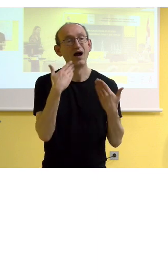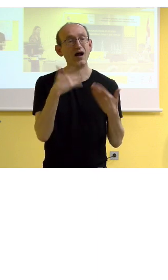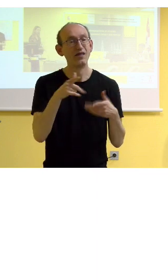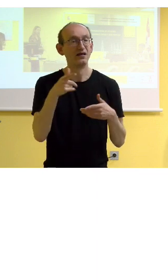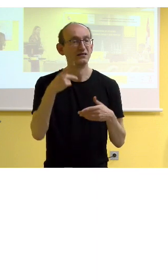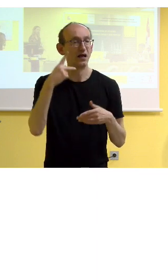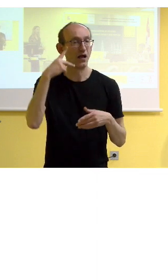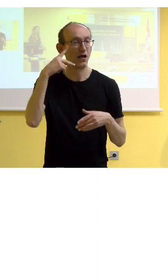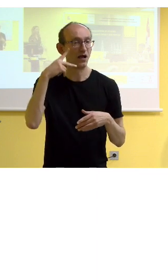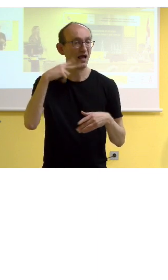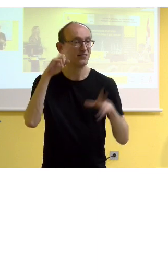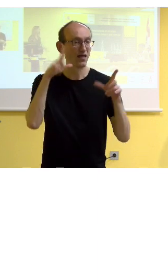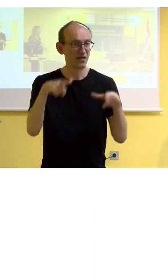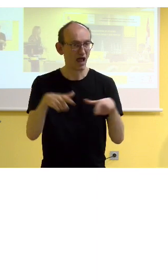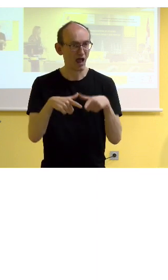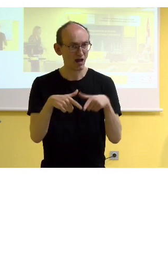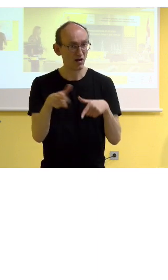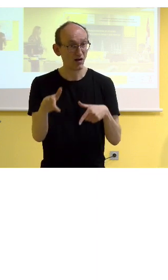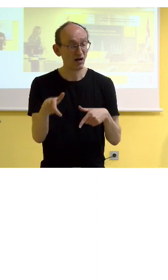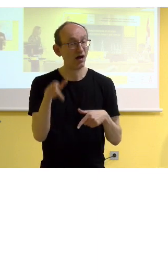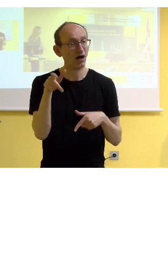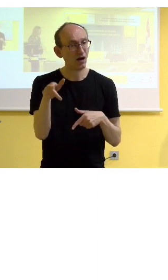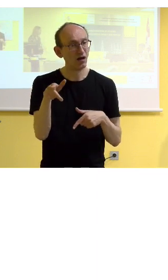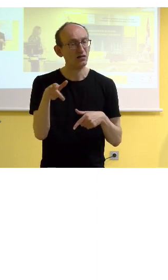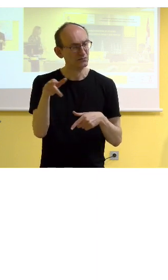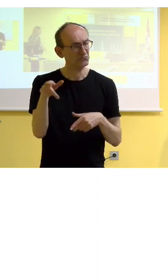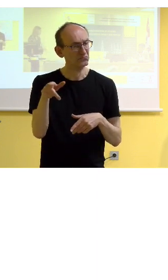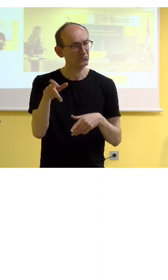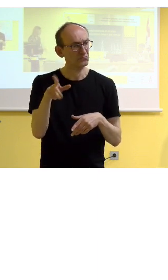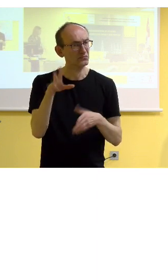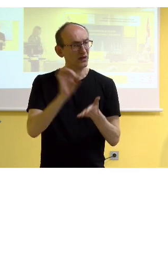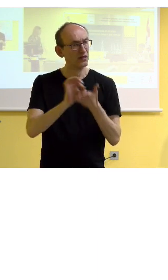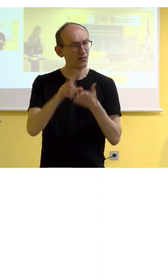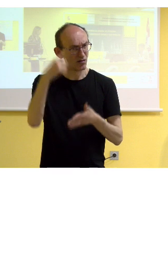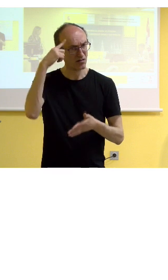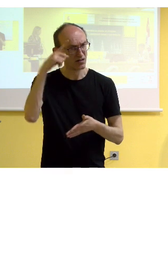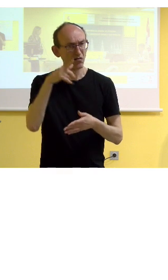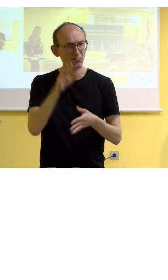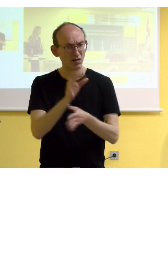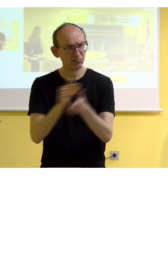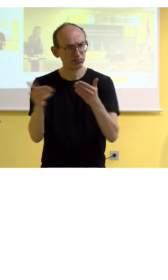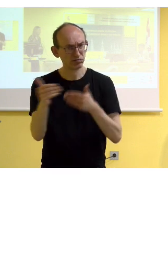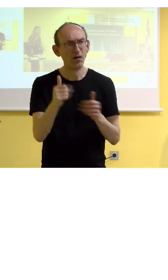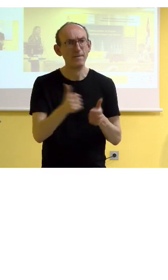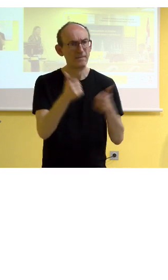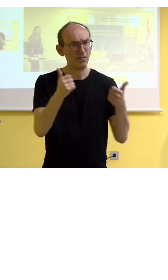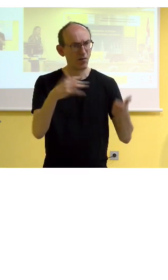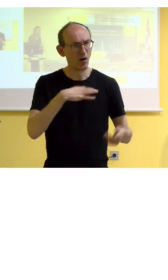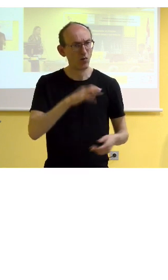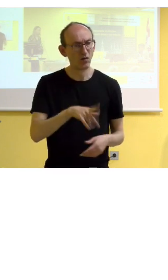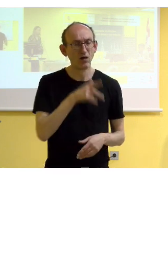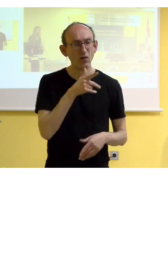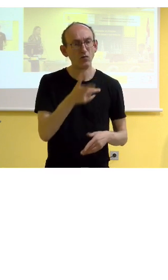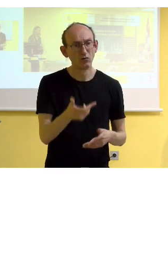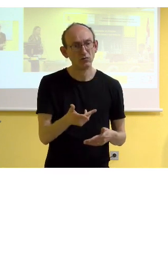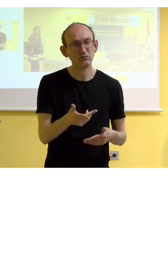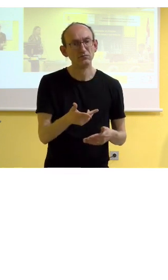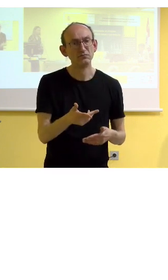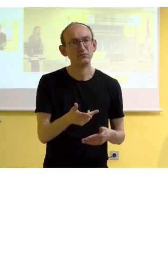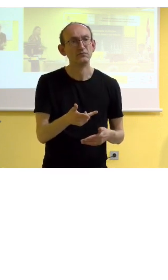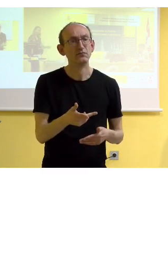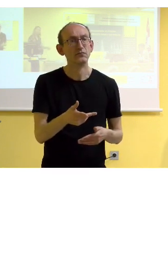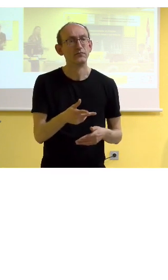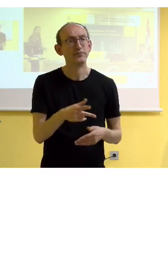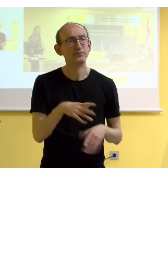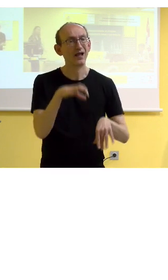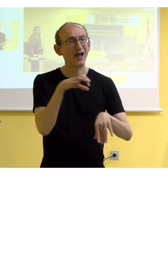ginecología. Entonces allí sí que tienen conocimiento de ello y sí que les derivan. Vale. La verdad es que cada vez más, o sea, las órdenes de asistencia para